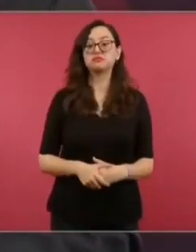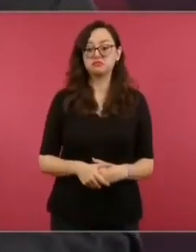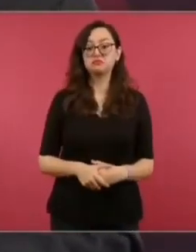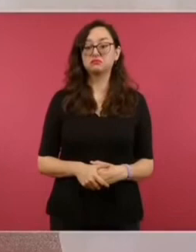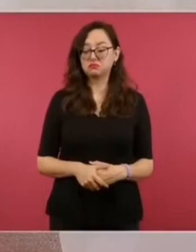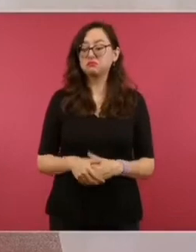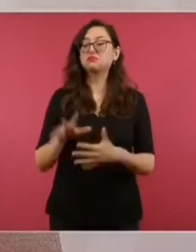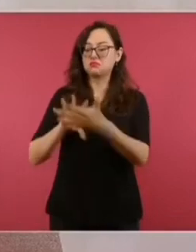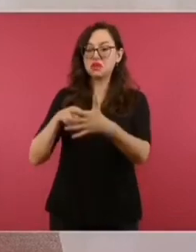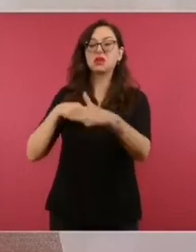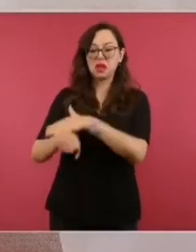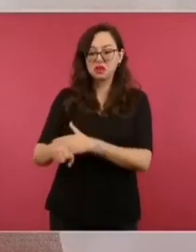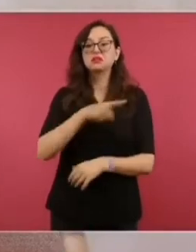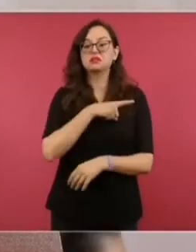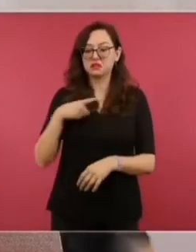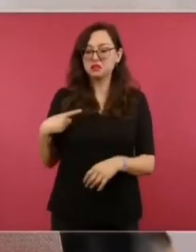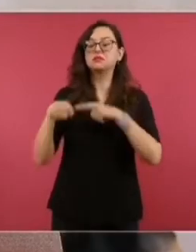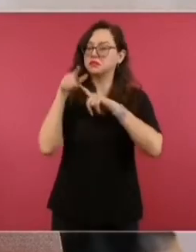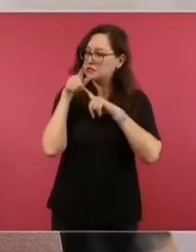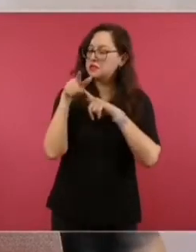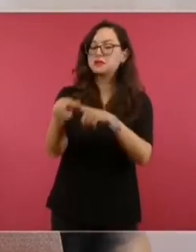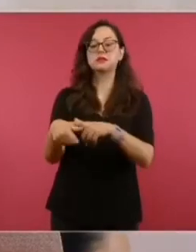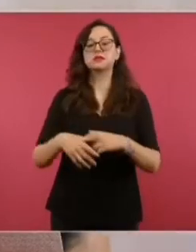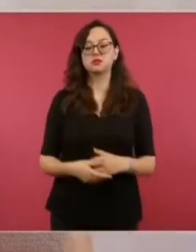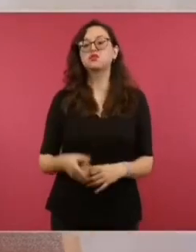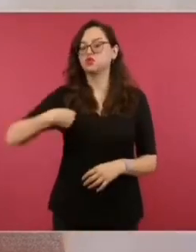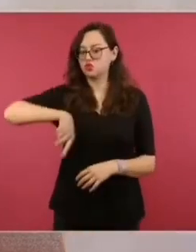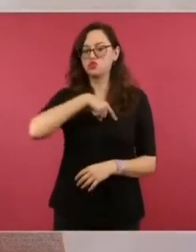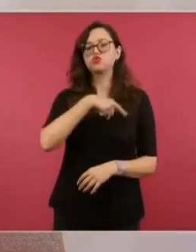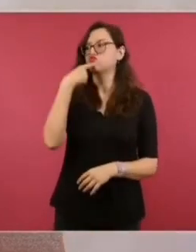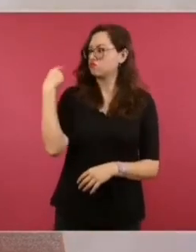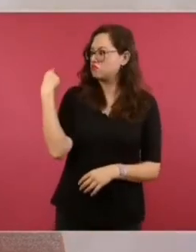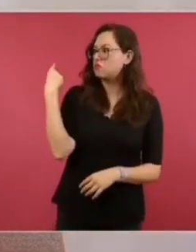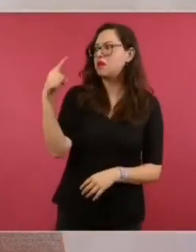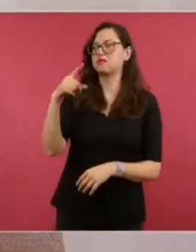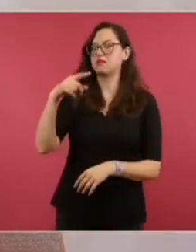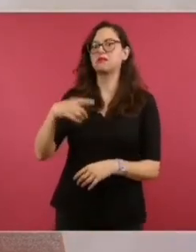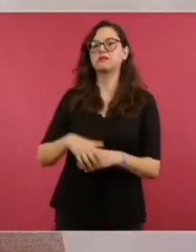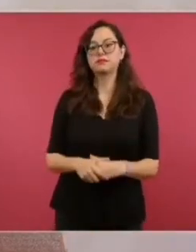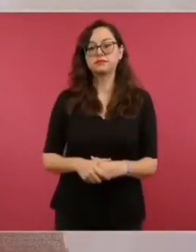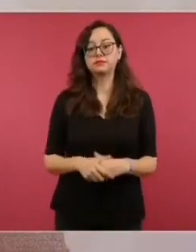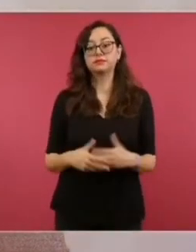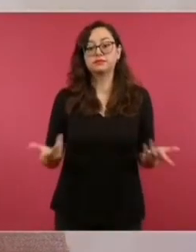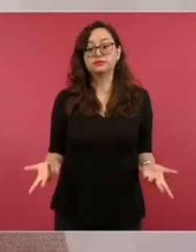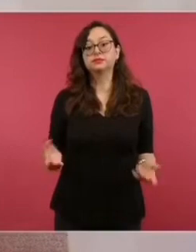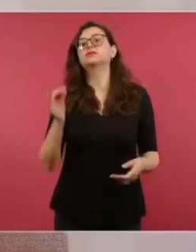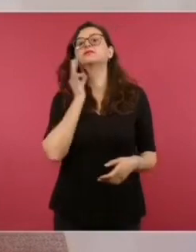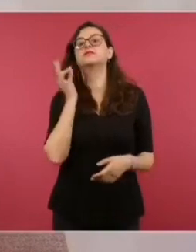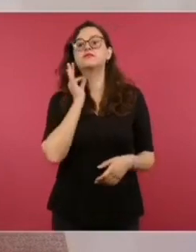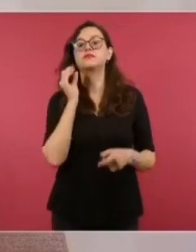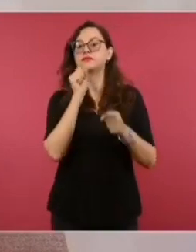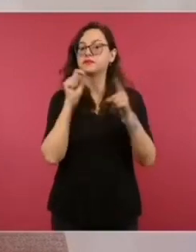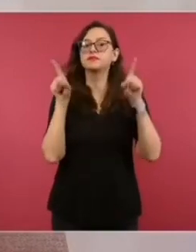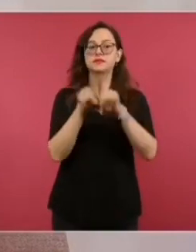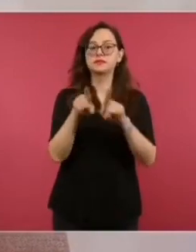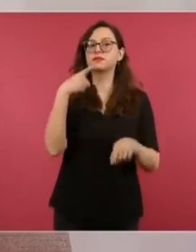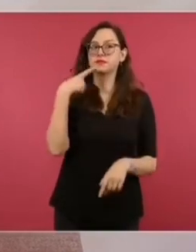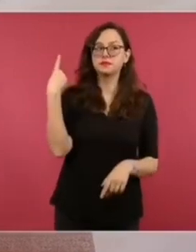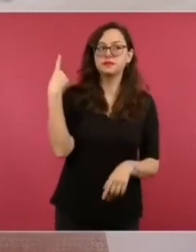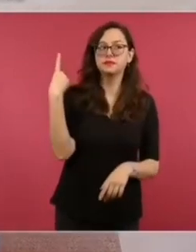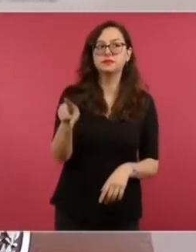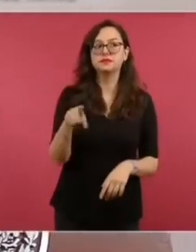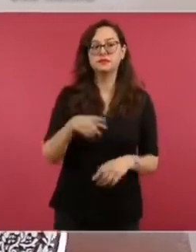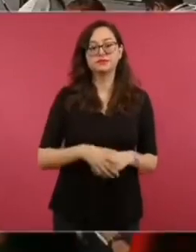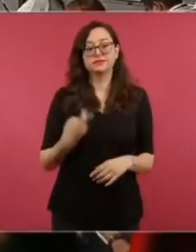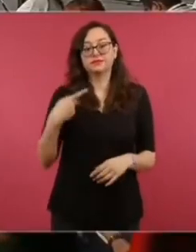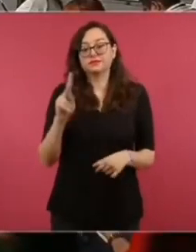impugnar esa decisión, como lo hicimos en el caso del procurador, y la fiscalía hace lo propio. Pero hay